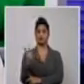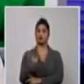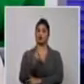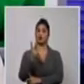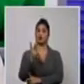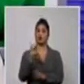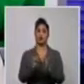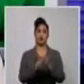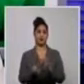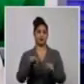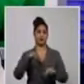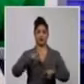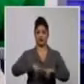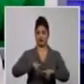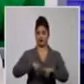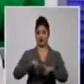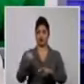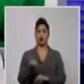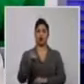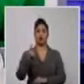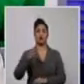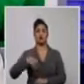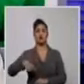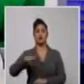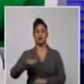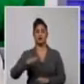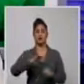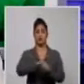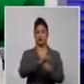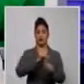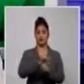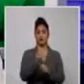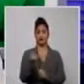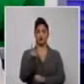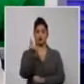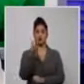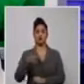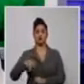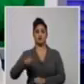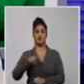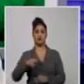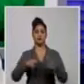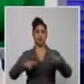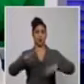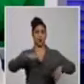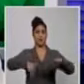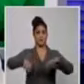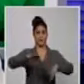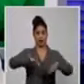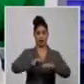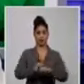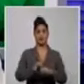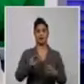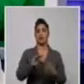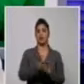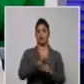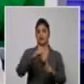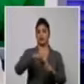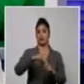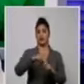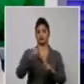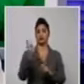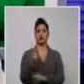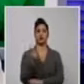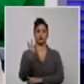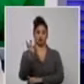Habana, uno del municipio Arroyo Naranjo y uno de Playa, de Matanzas igualmente 2, Matanzas y